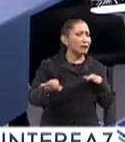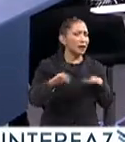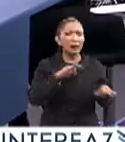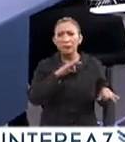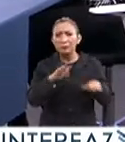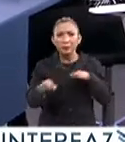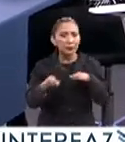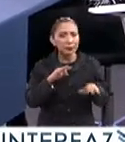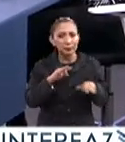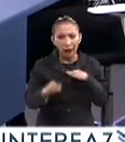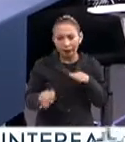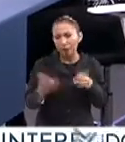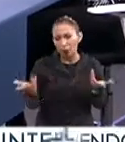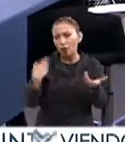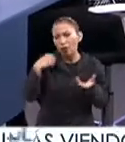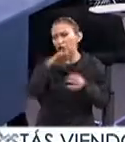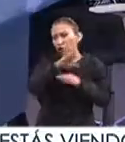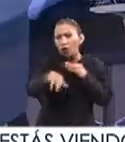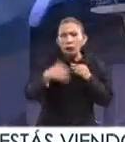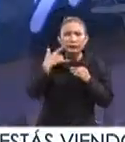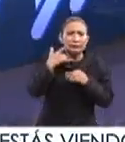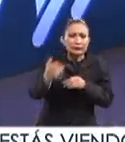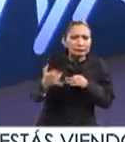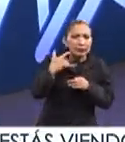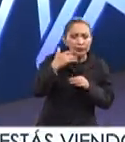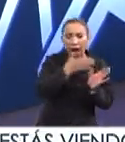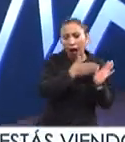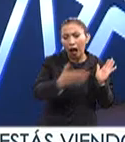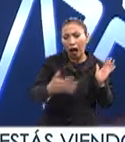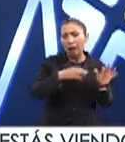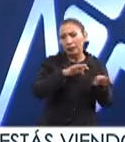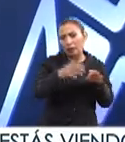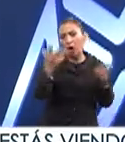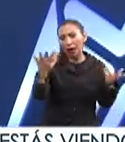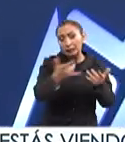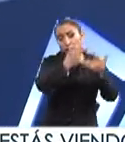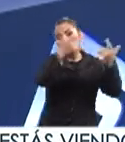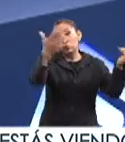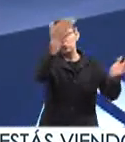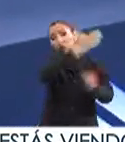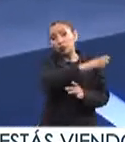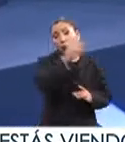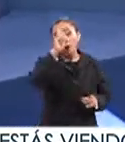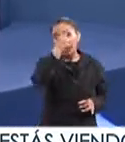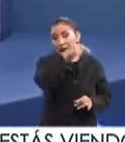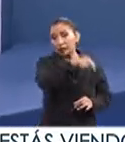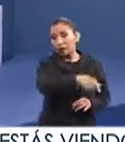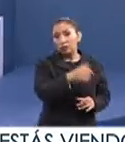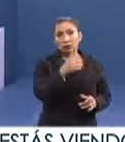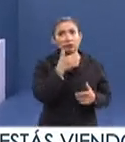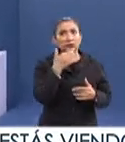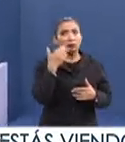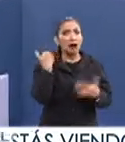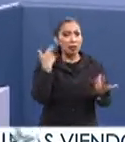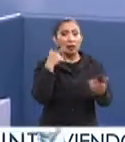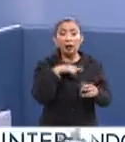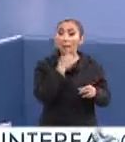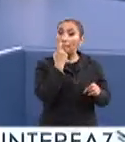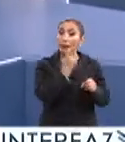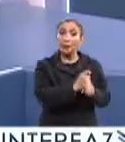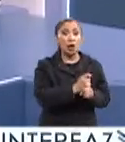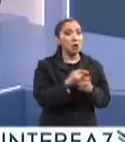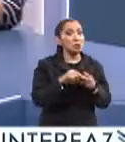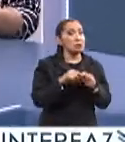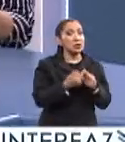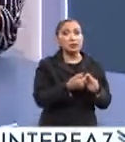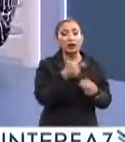mucho, desde luego recabando todo el esfuerzo que ya lleva el Politécnico históricamente haciendo, porque el Politécnico fue el